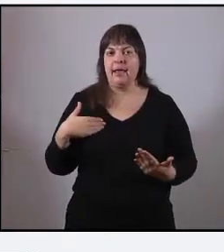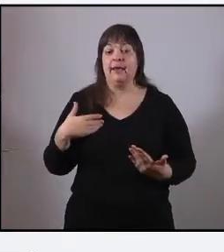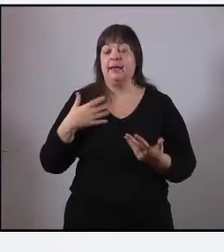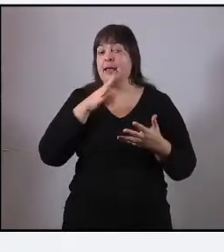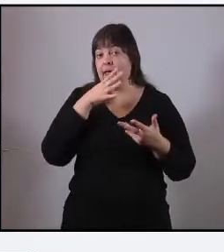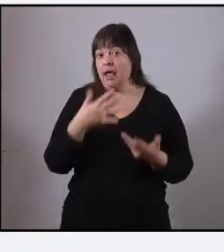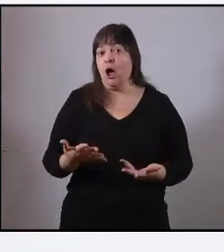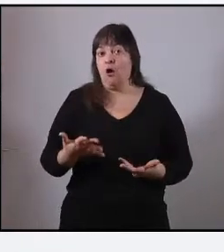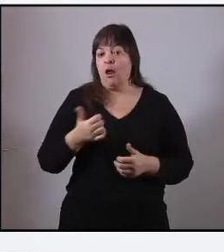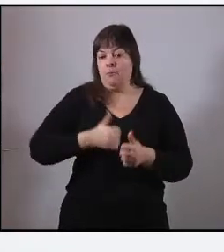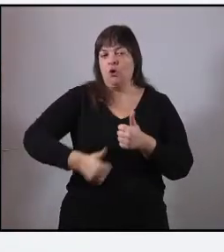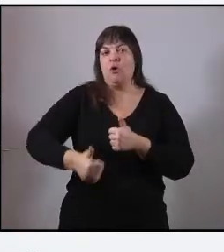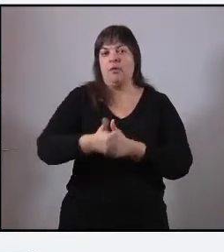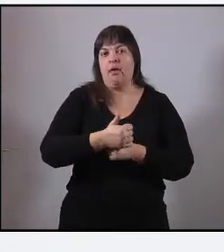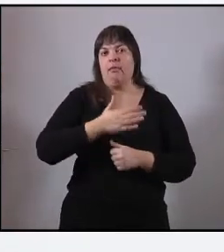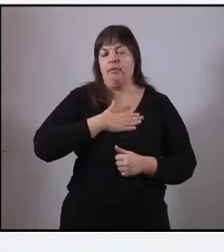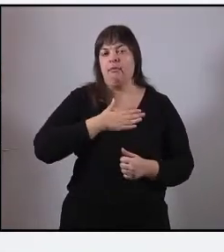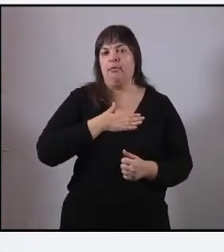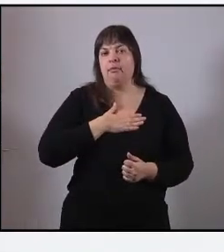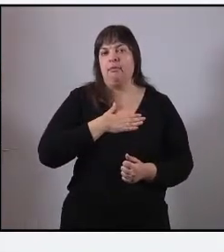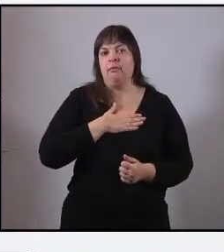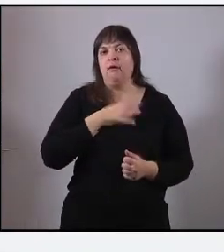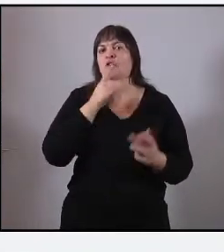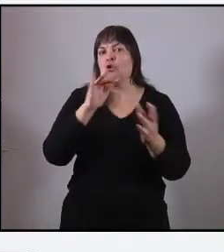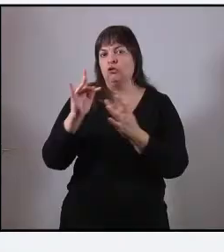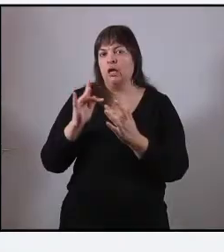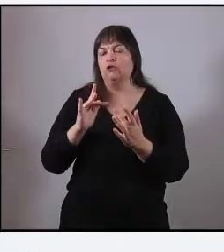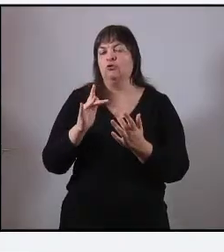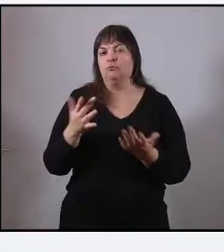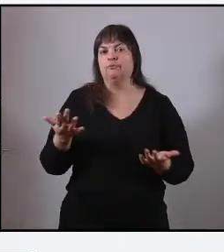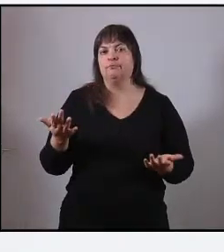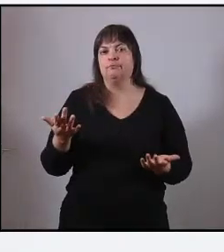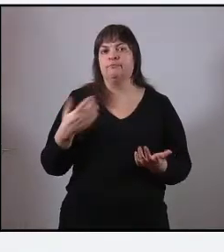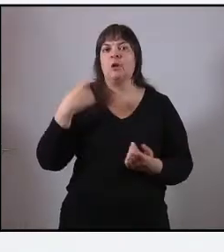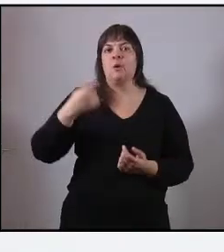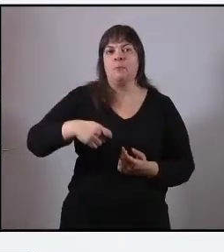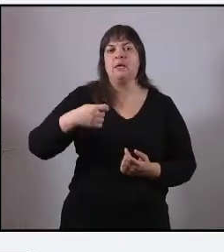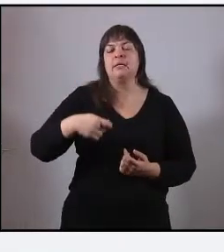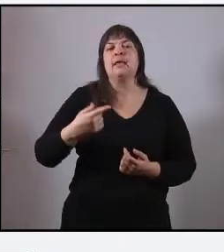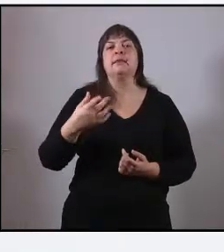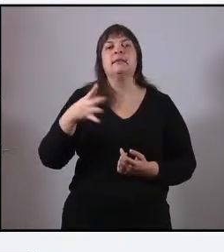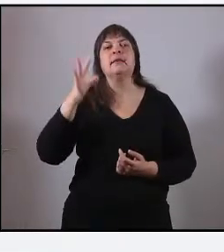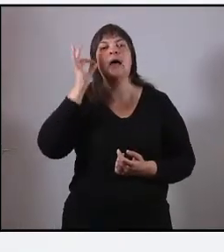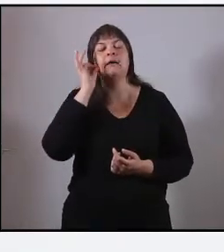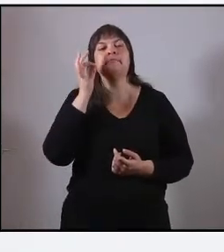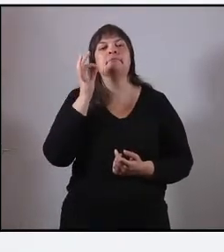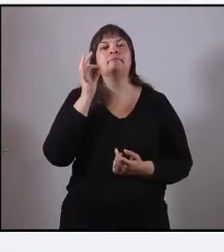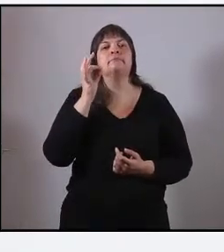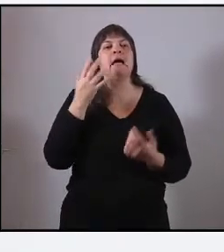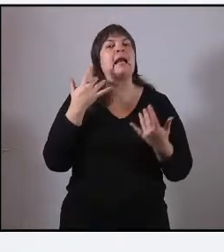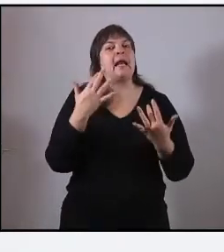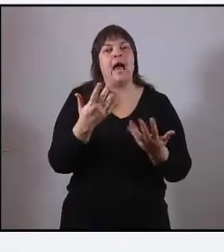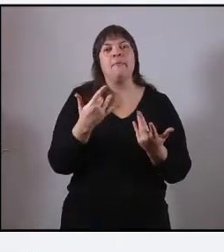ahora es nuestra prioridad absoluta establecer ese contacto. La presidenta va a realizarlo con la mayor